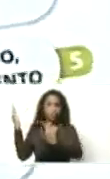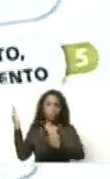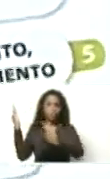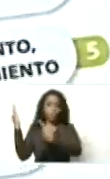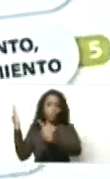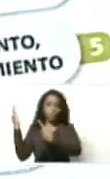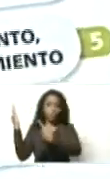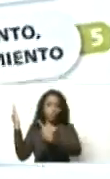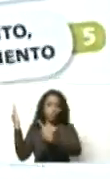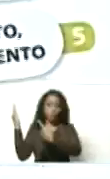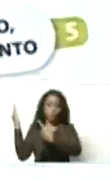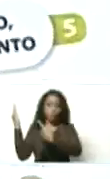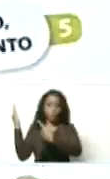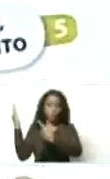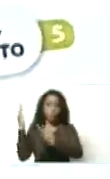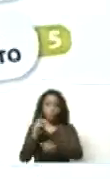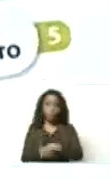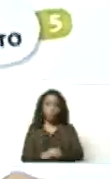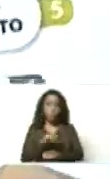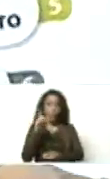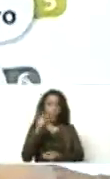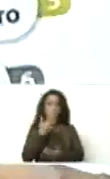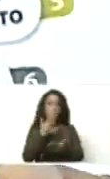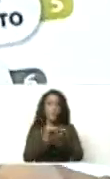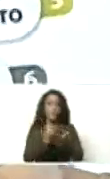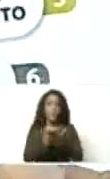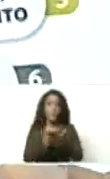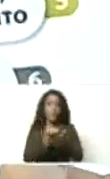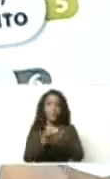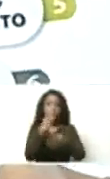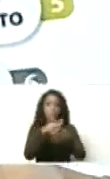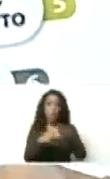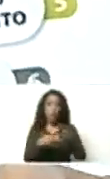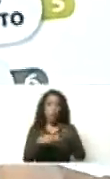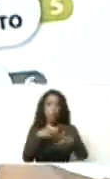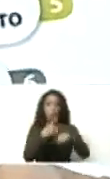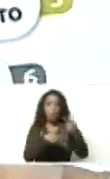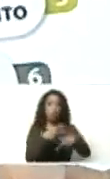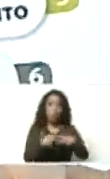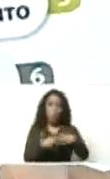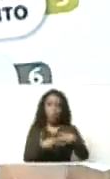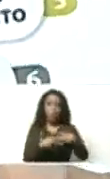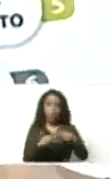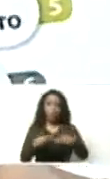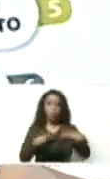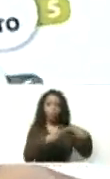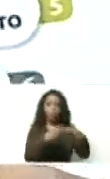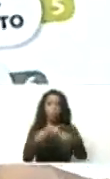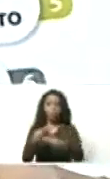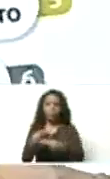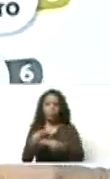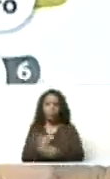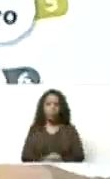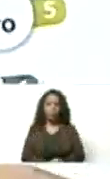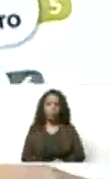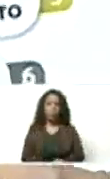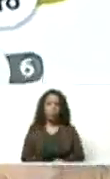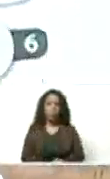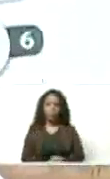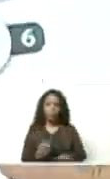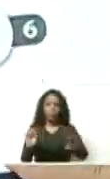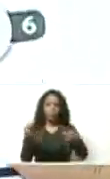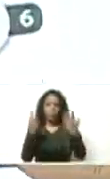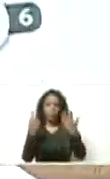e insumos. 5, producción, procesamiento, distribución y abastecimiento.